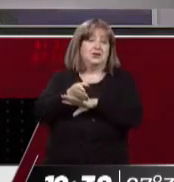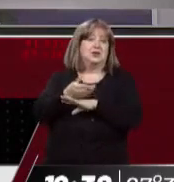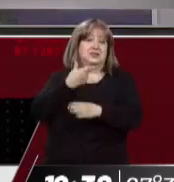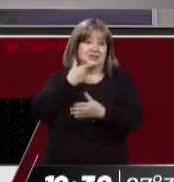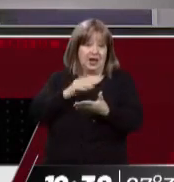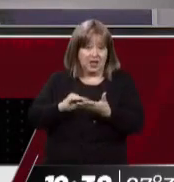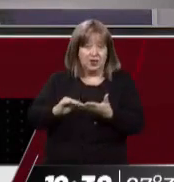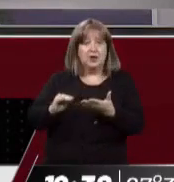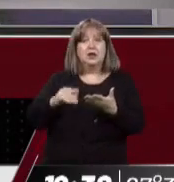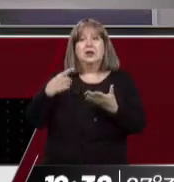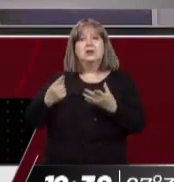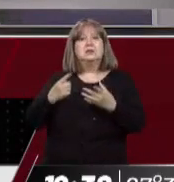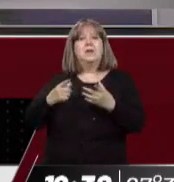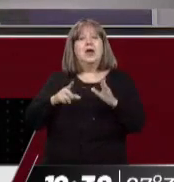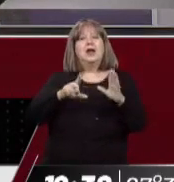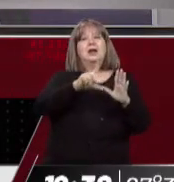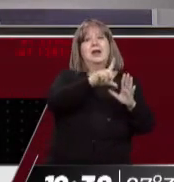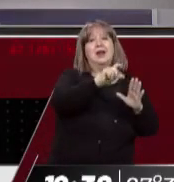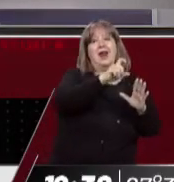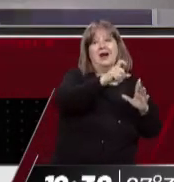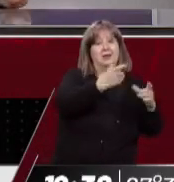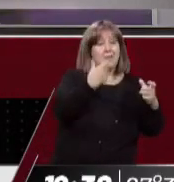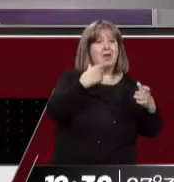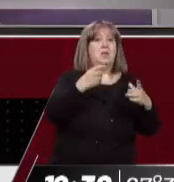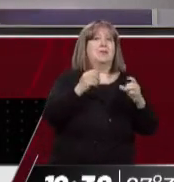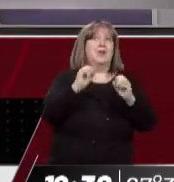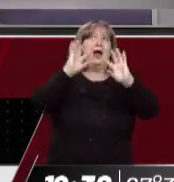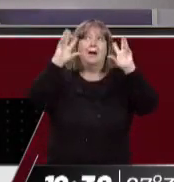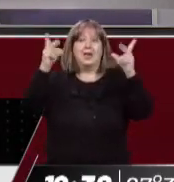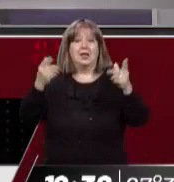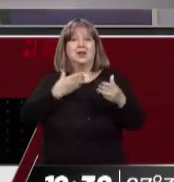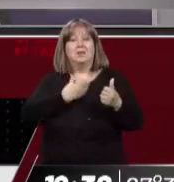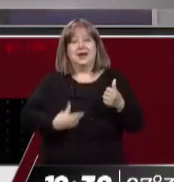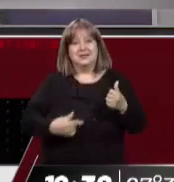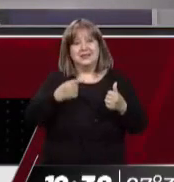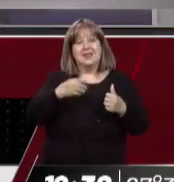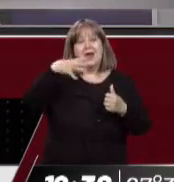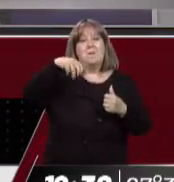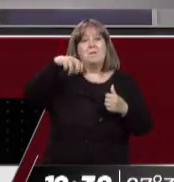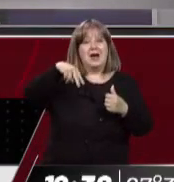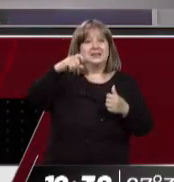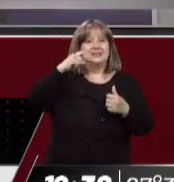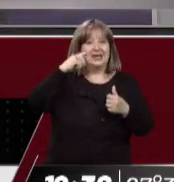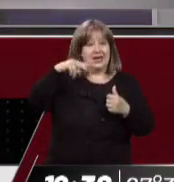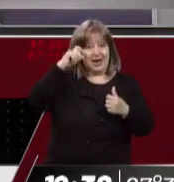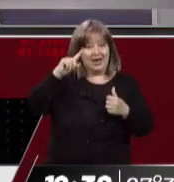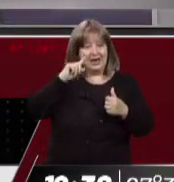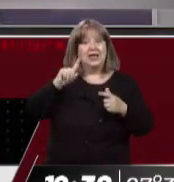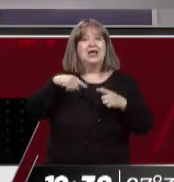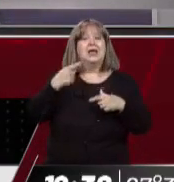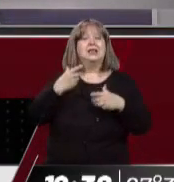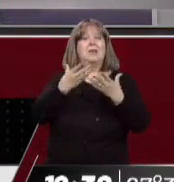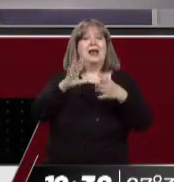probablemente también de legislación y asuntos constitucionales. En ambiente preside un oficialista, Ernesto Mancinelli, el referente de Libres del Sur,